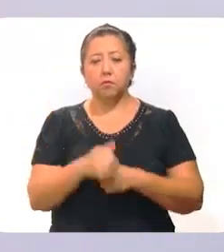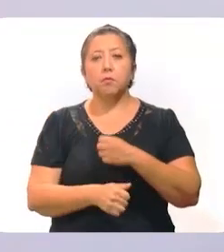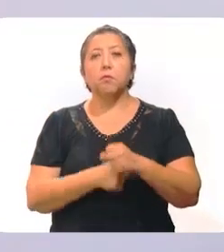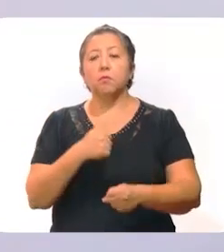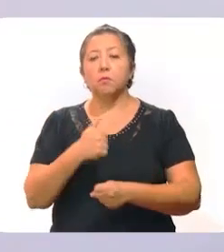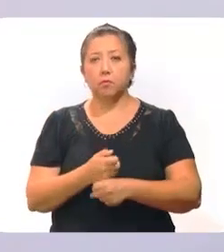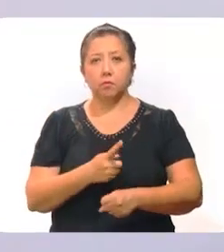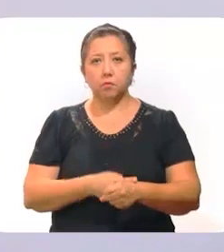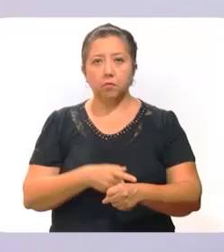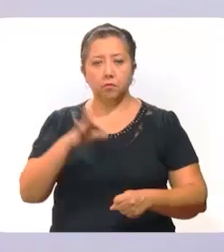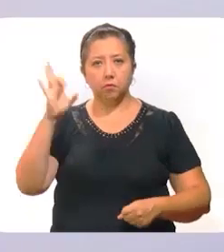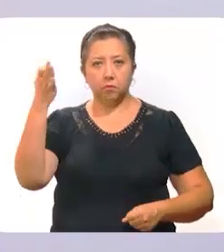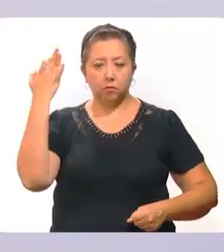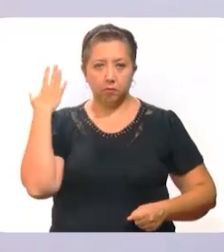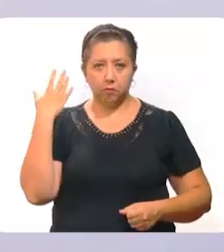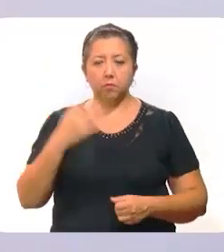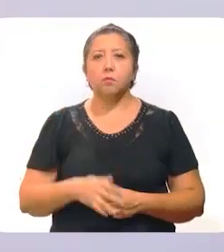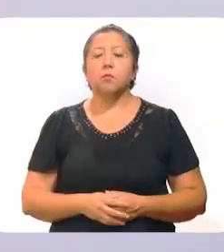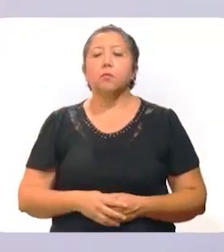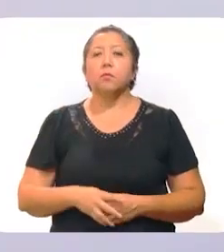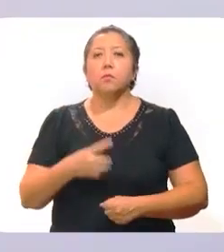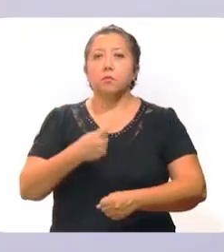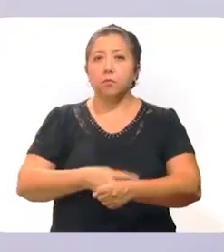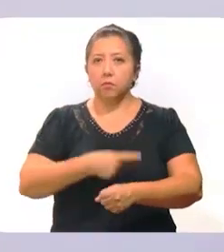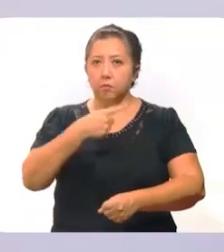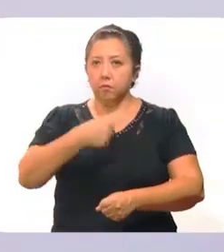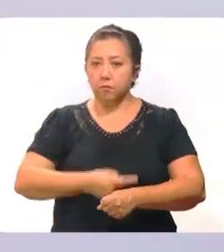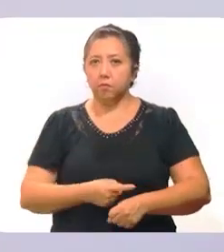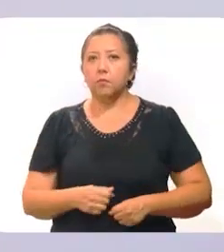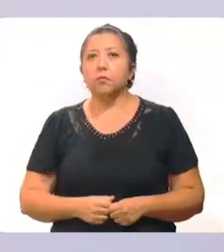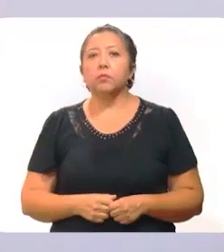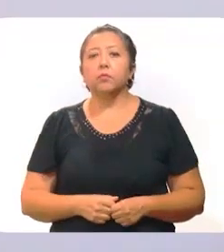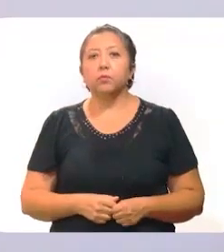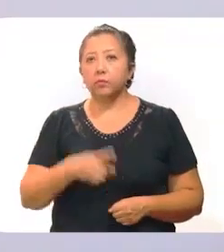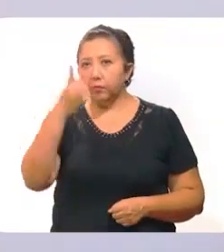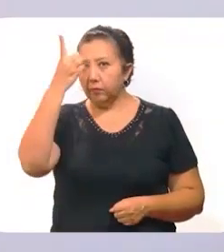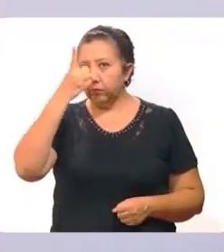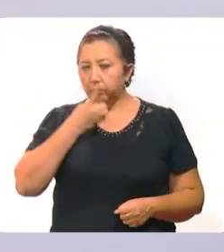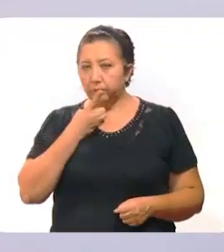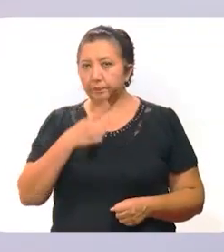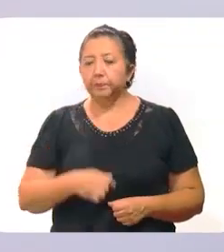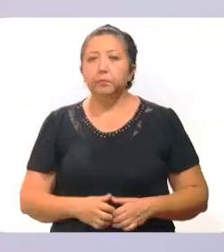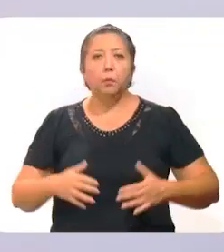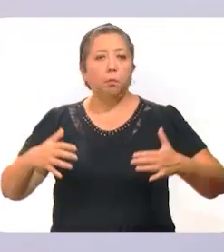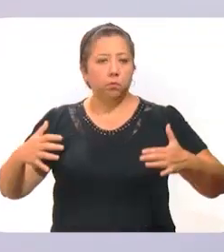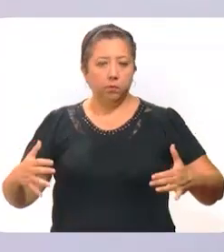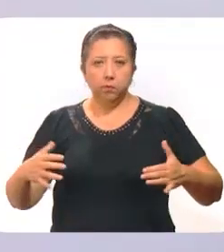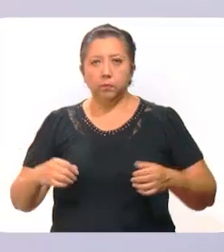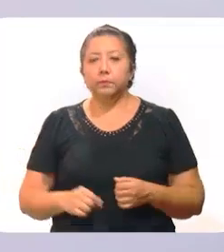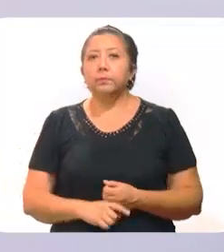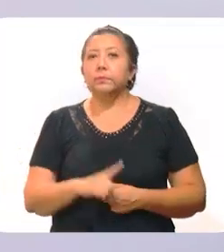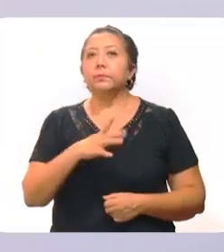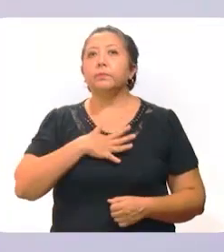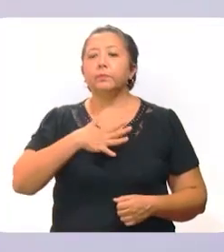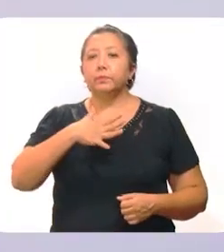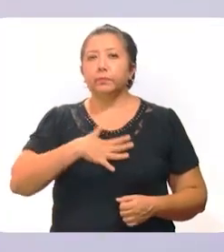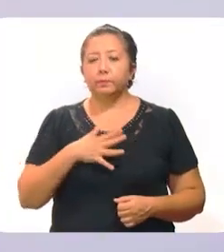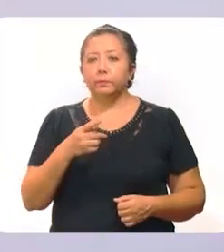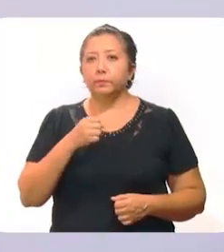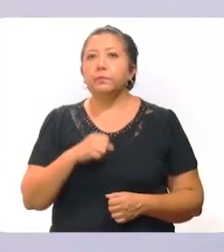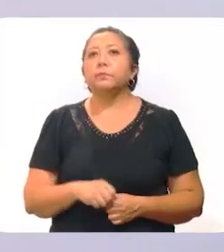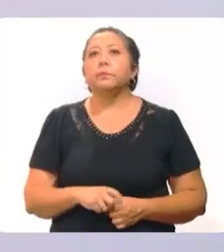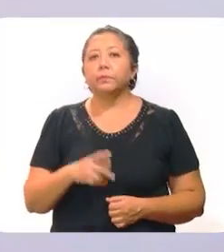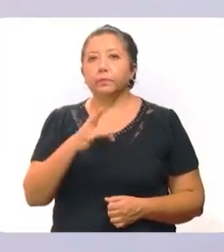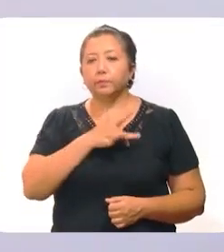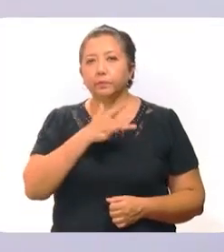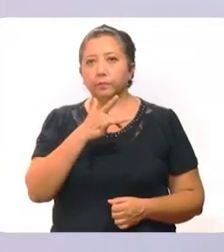años. Sus principales enfermedades fueron hipertensión arterial sistémica, diabetes mellitus, obesidad, EPOC,